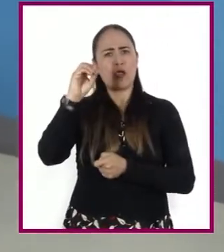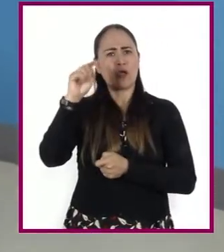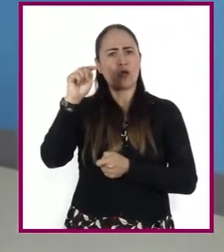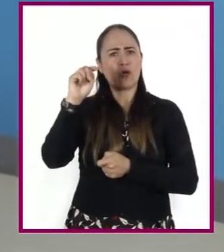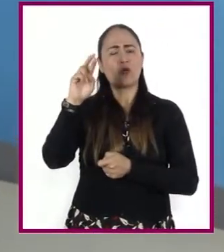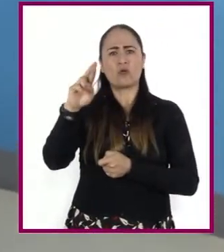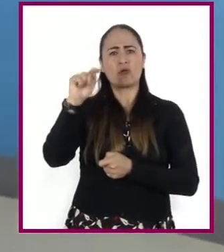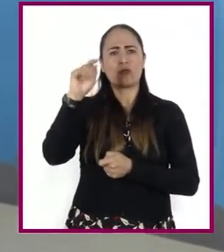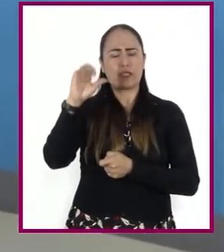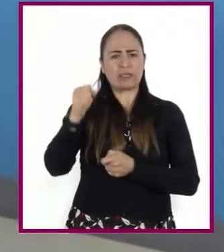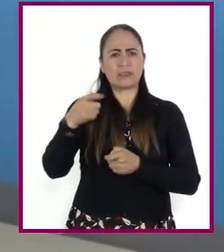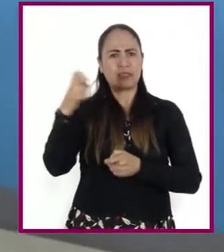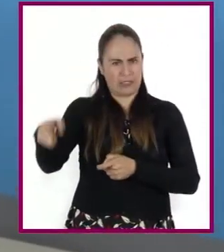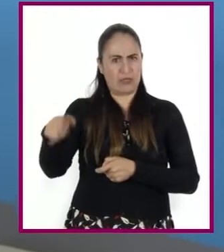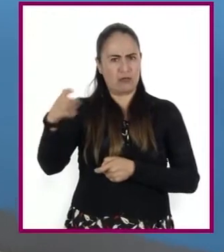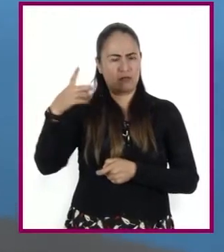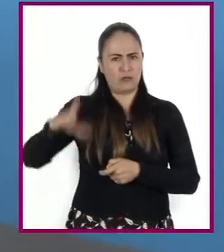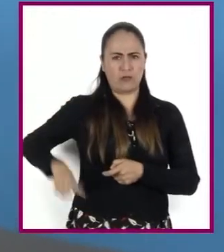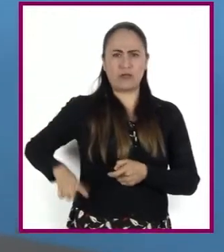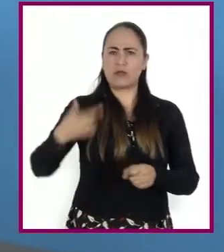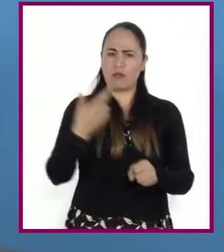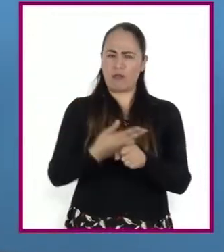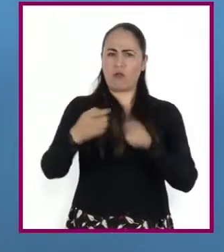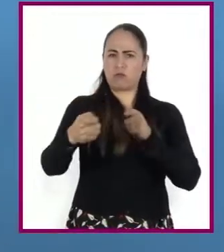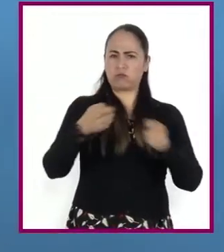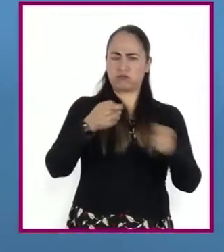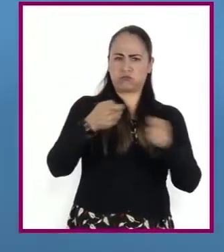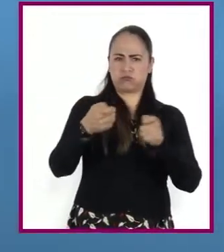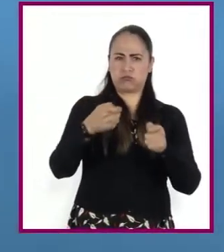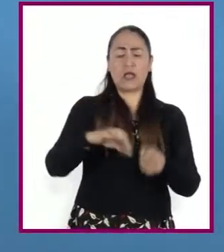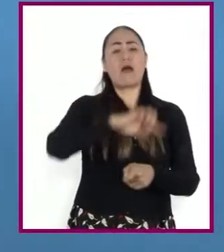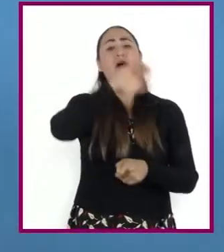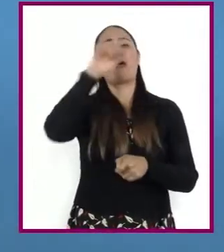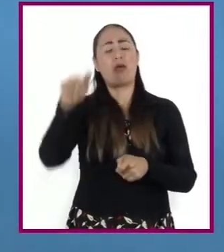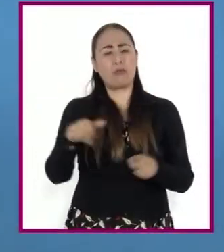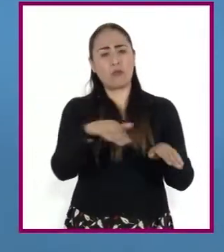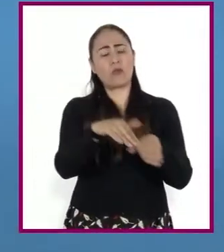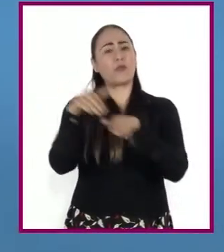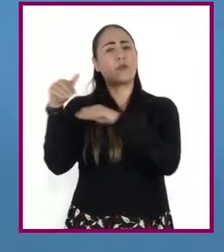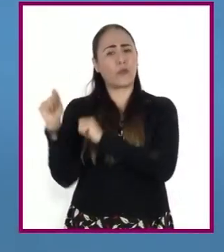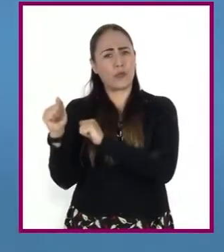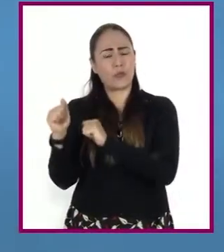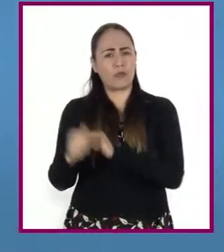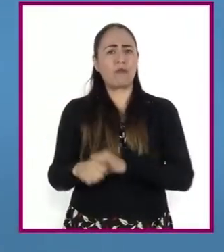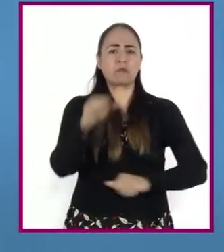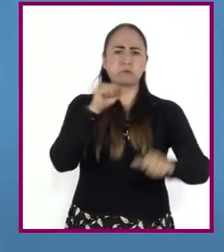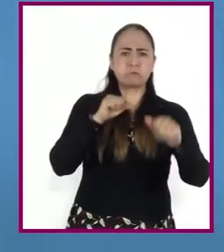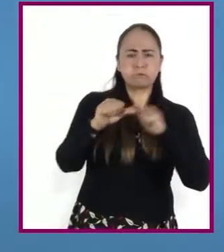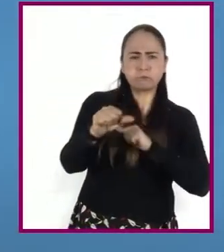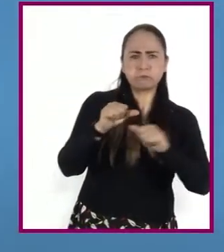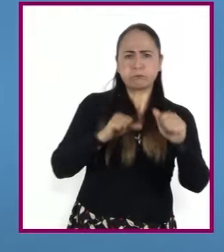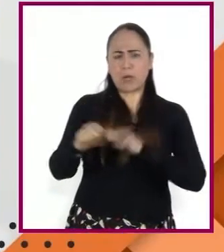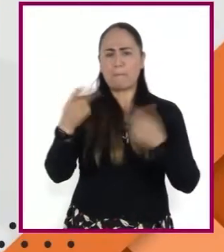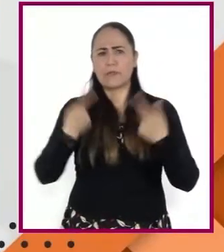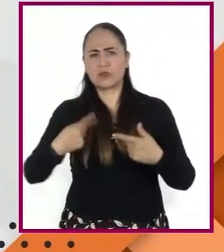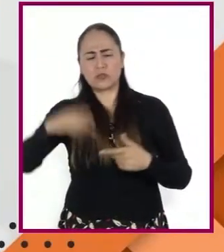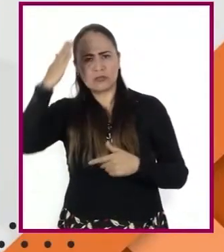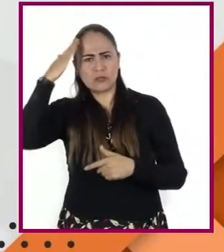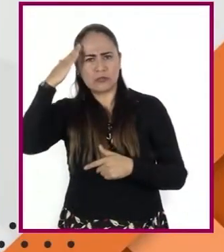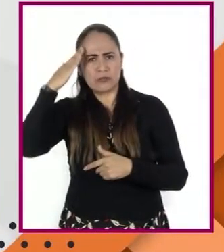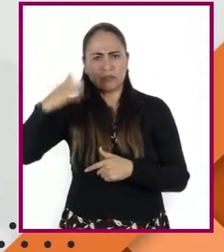Mesoamérica. Durante los 3 siguientes siglos, las tierras estuvieron bajo el dominio de la corona española y el país se llamó la